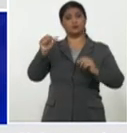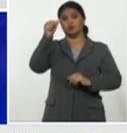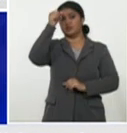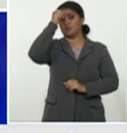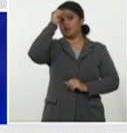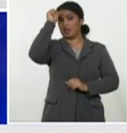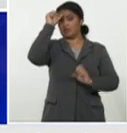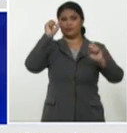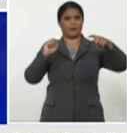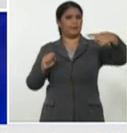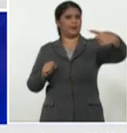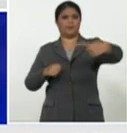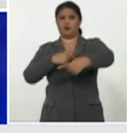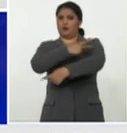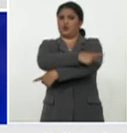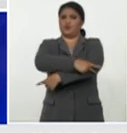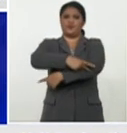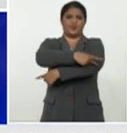más alta,